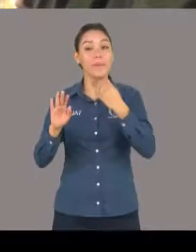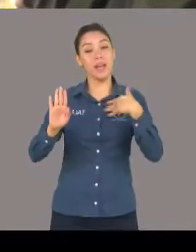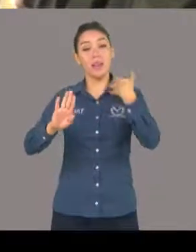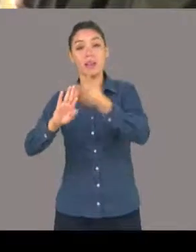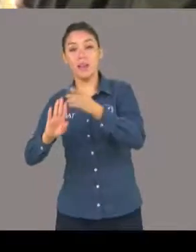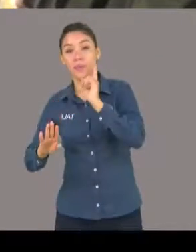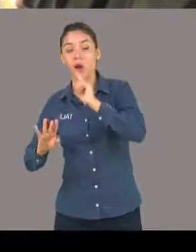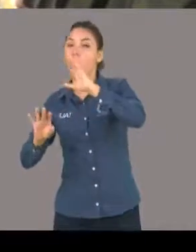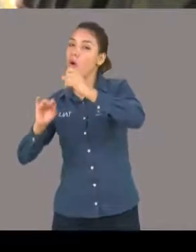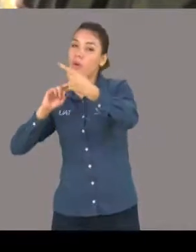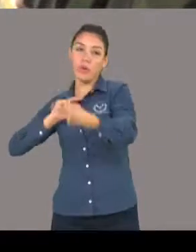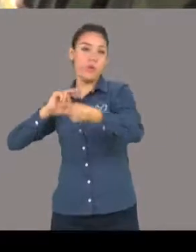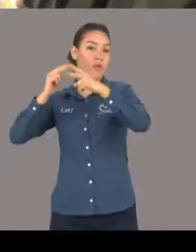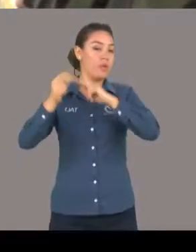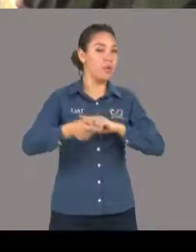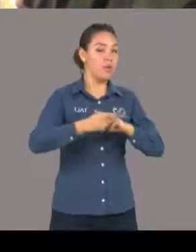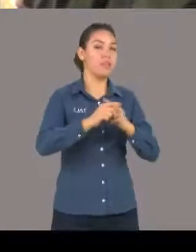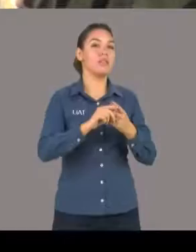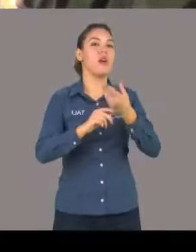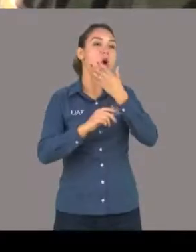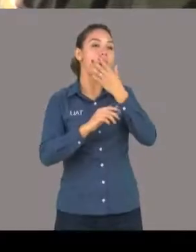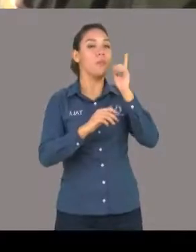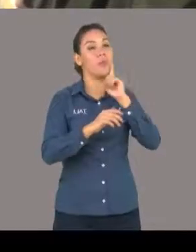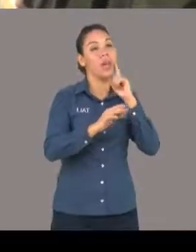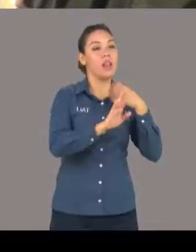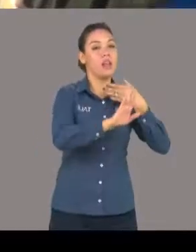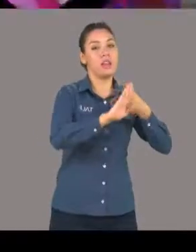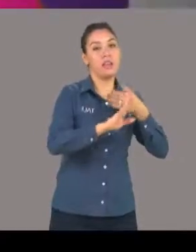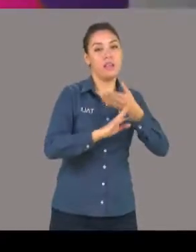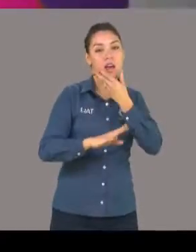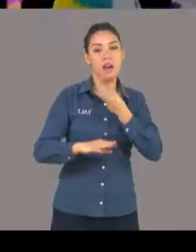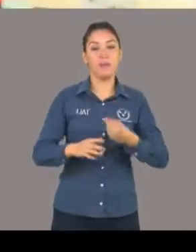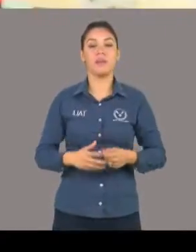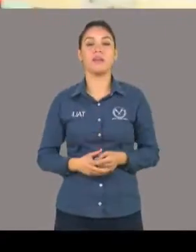desde el hombre a la mujer como viceversa.